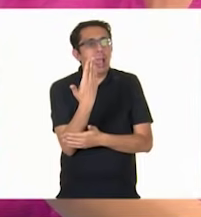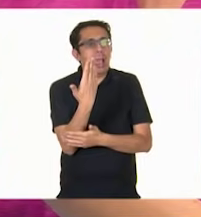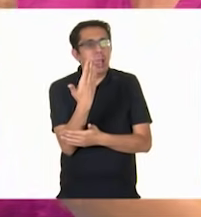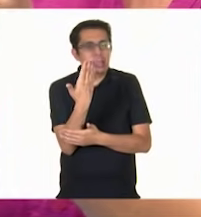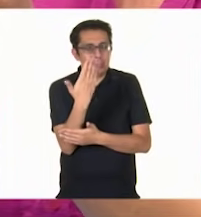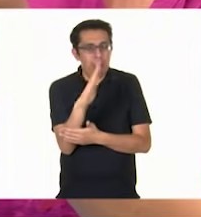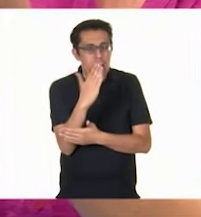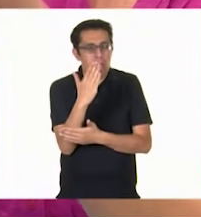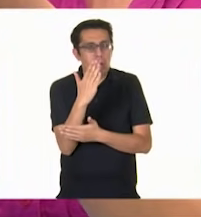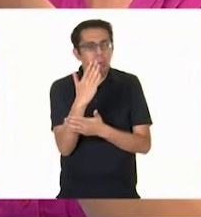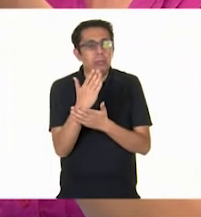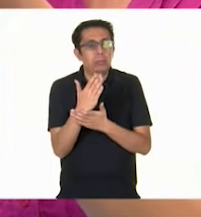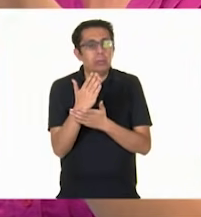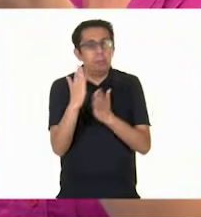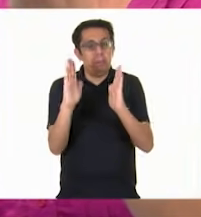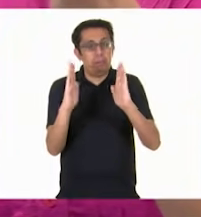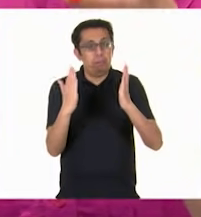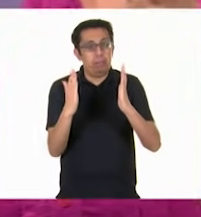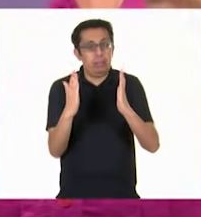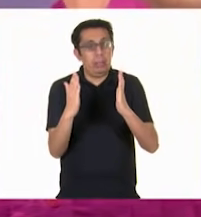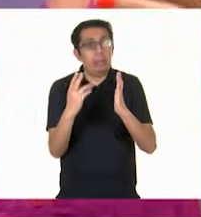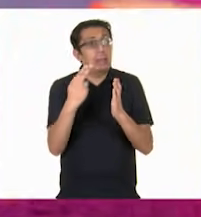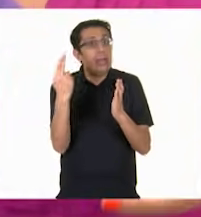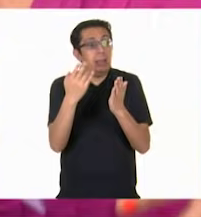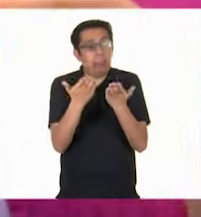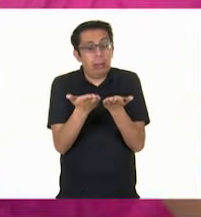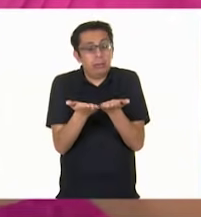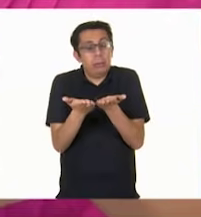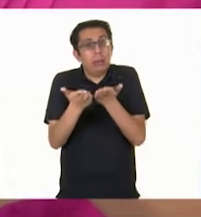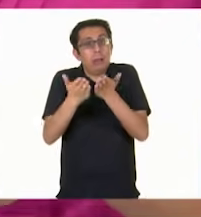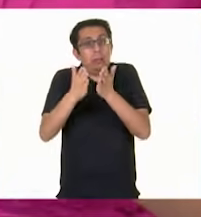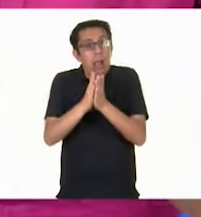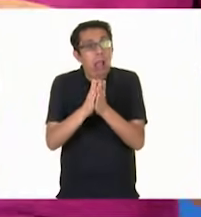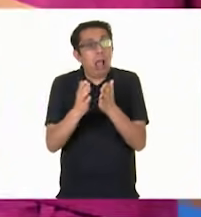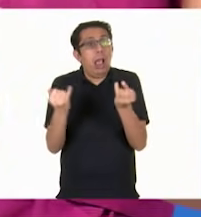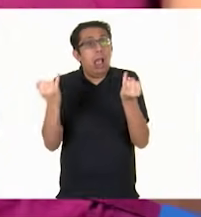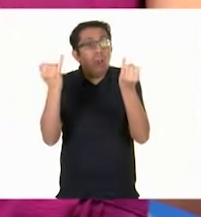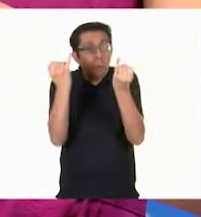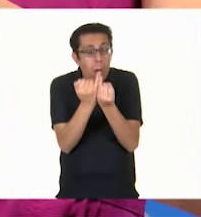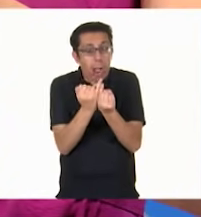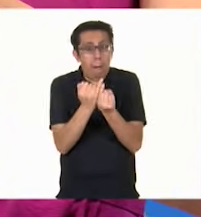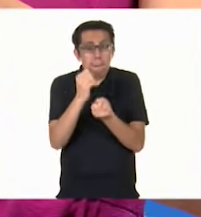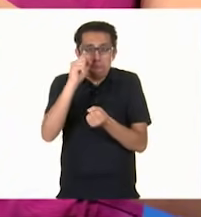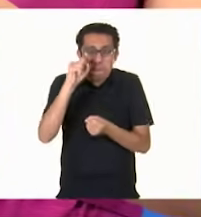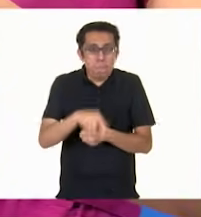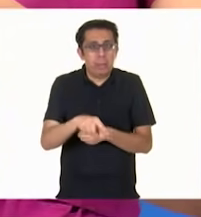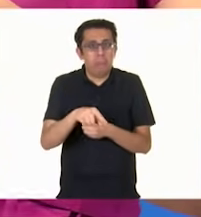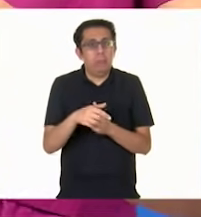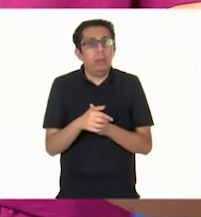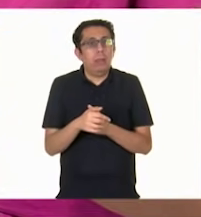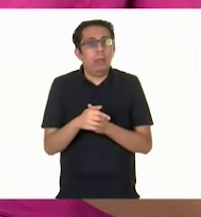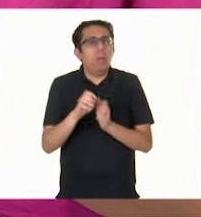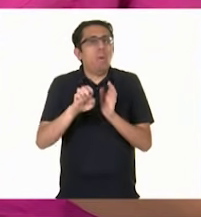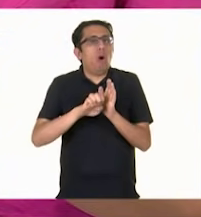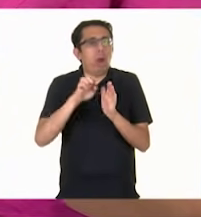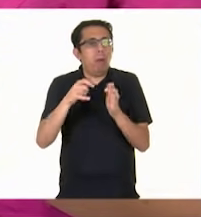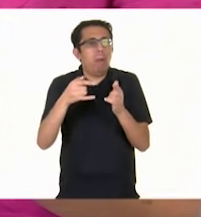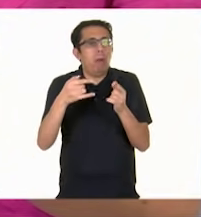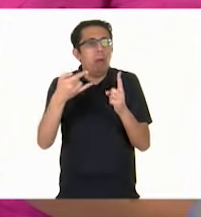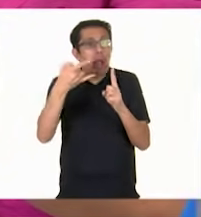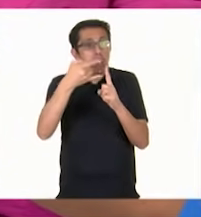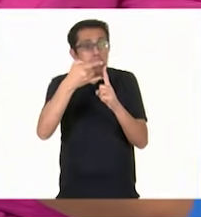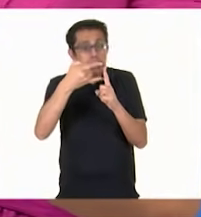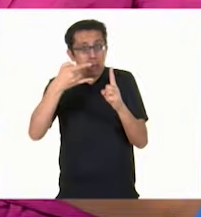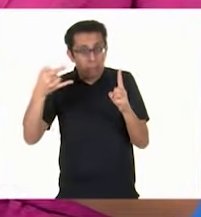Tendrían que ser exactamente iguales. O no lo puedo doblar, por ejemplo, el rectángulo que se puede